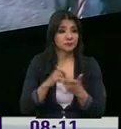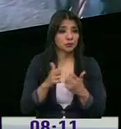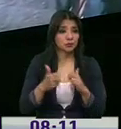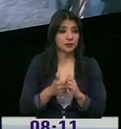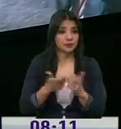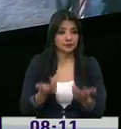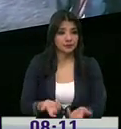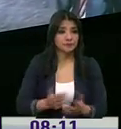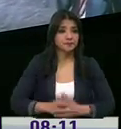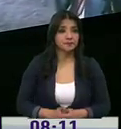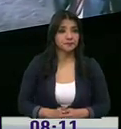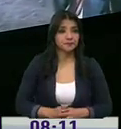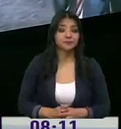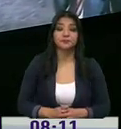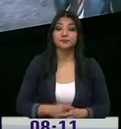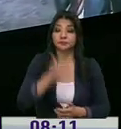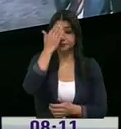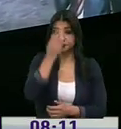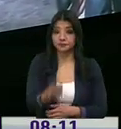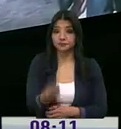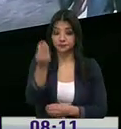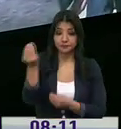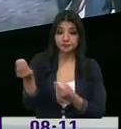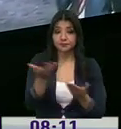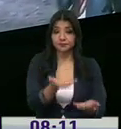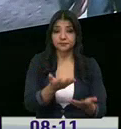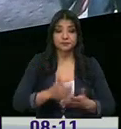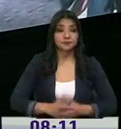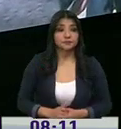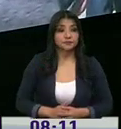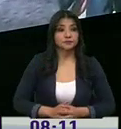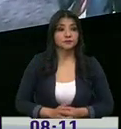un trabajo. Sofía, buen día, adelante contigo.